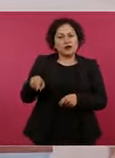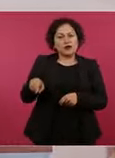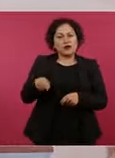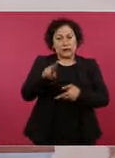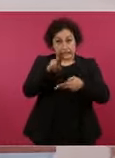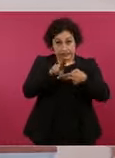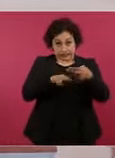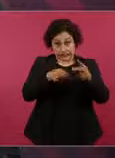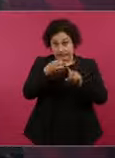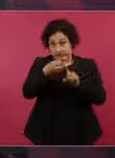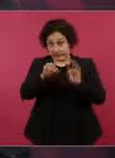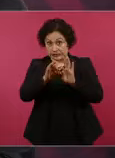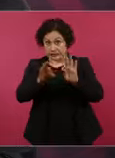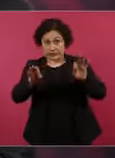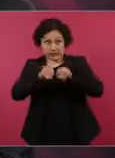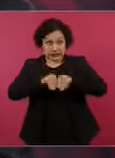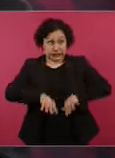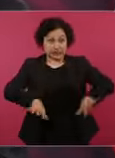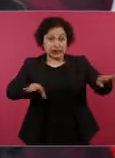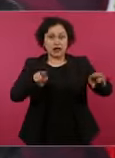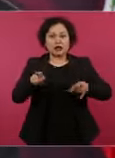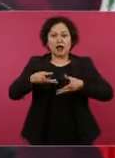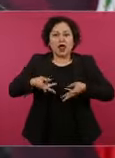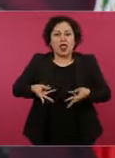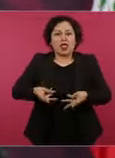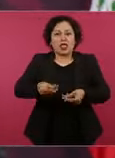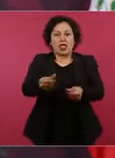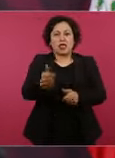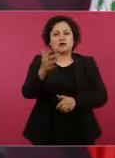$5 millones en la campaña.